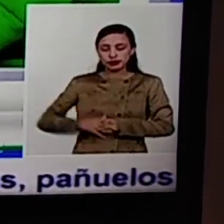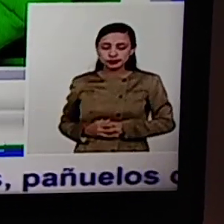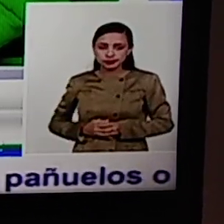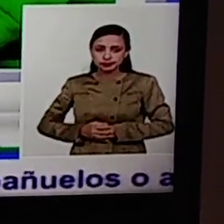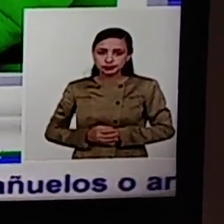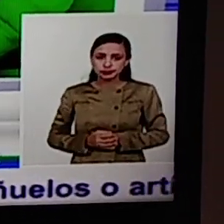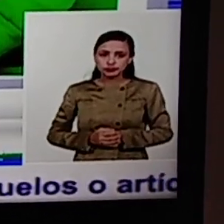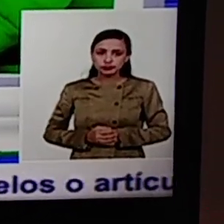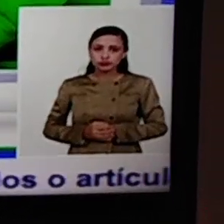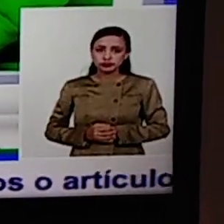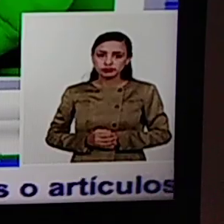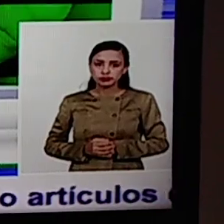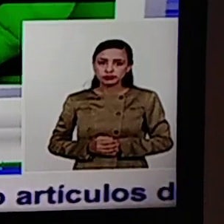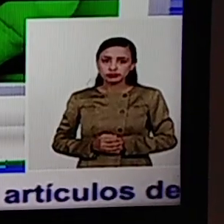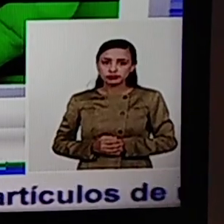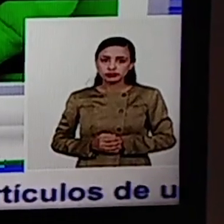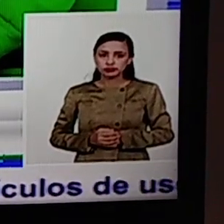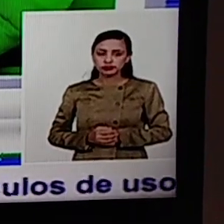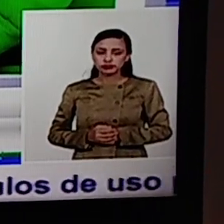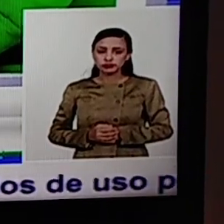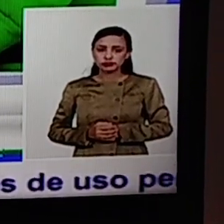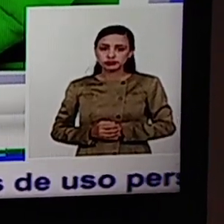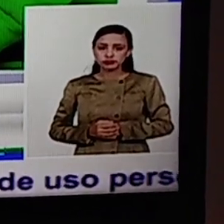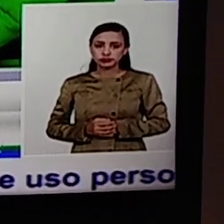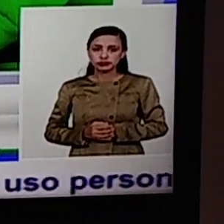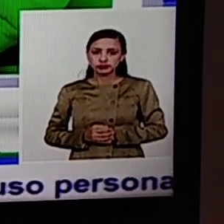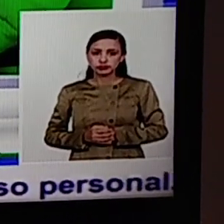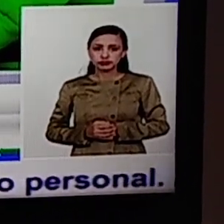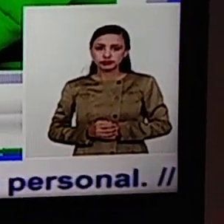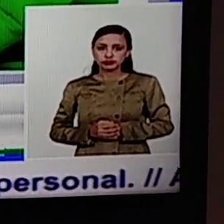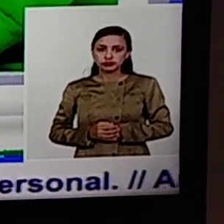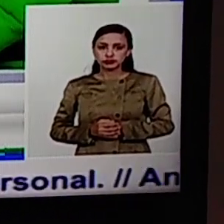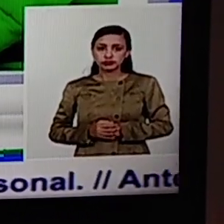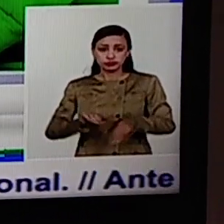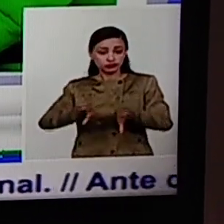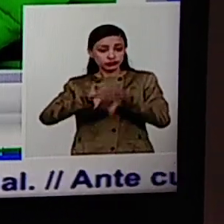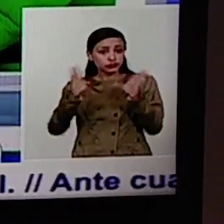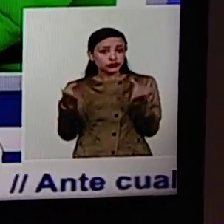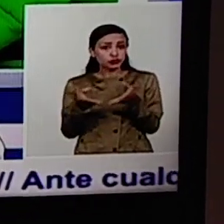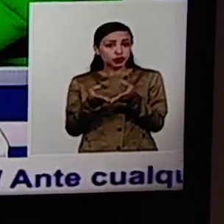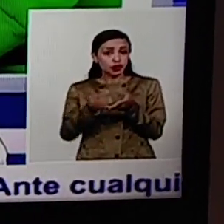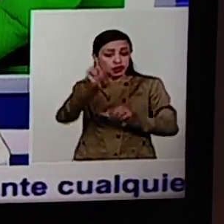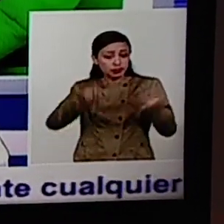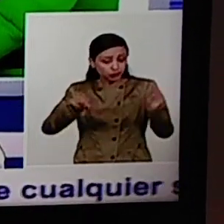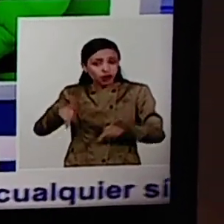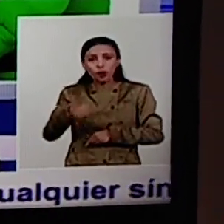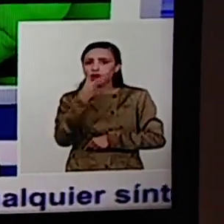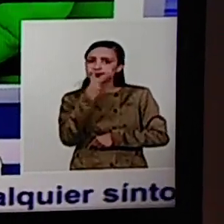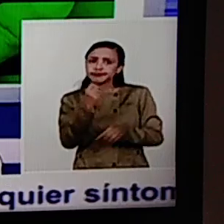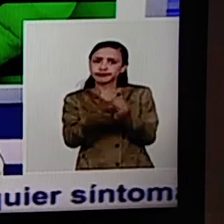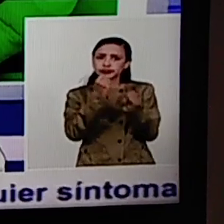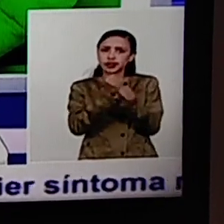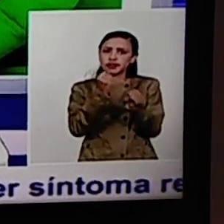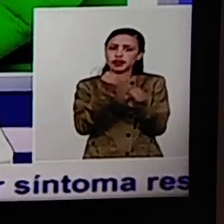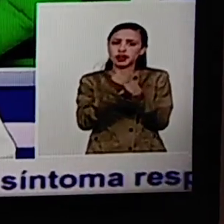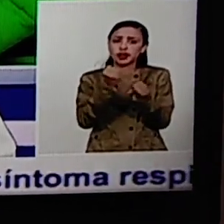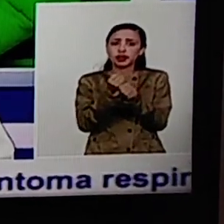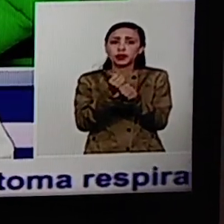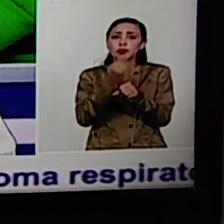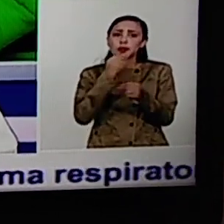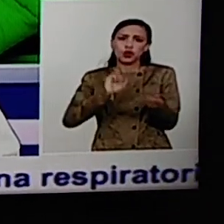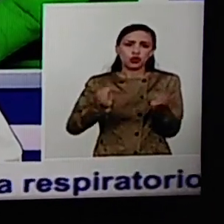cual están puestos todos los esfuerzos, toda la técnica, y lograremos su control,